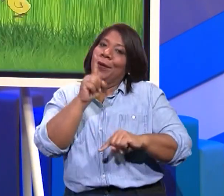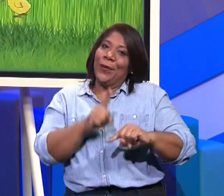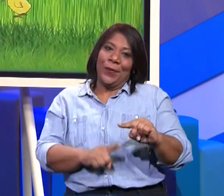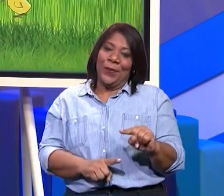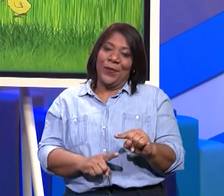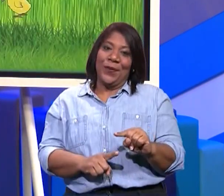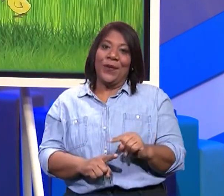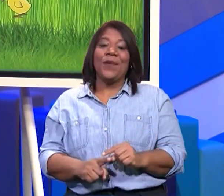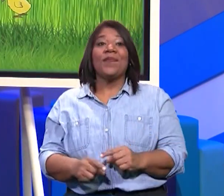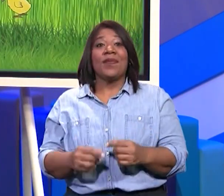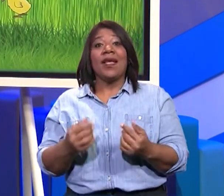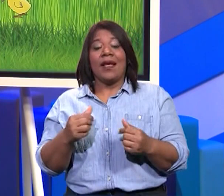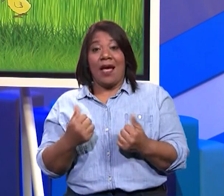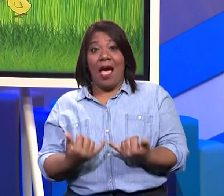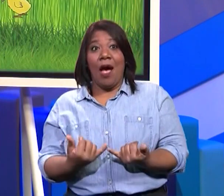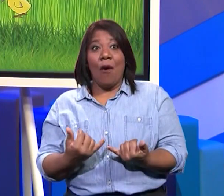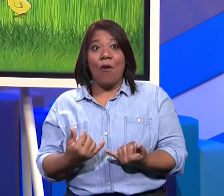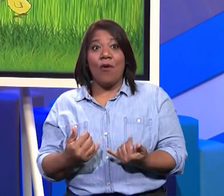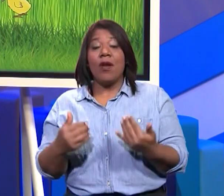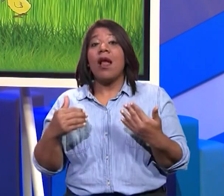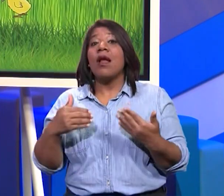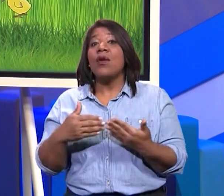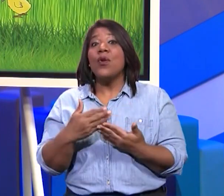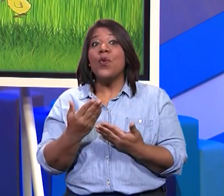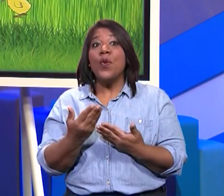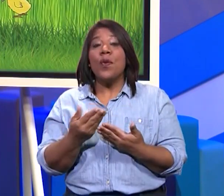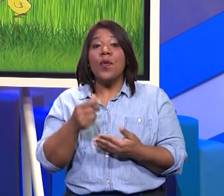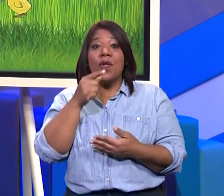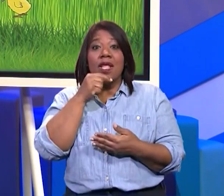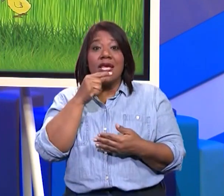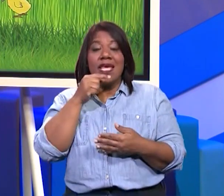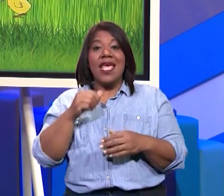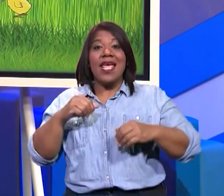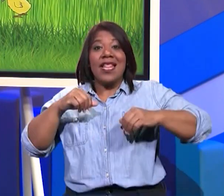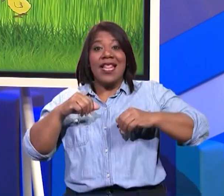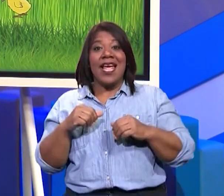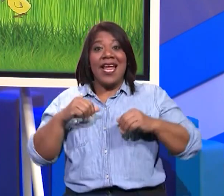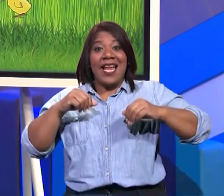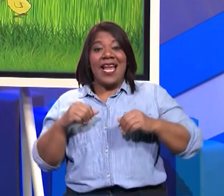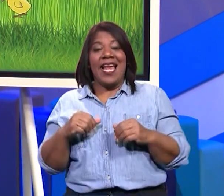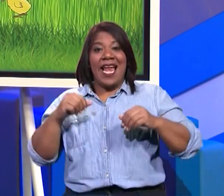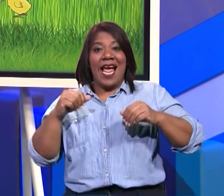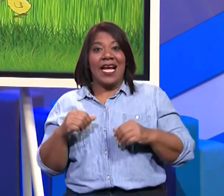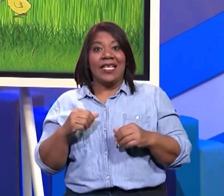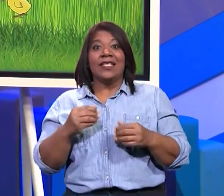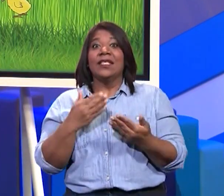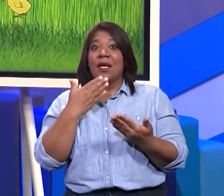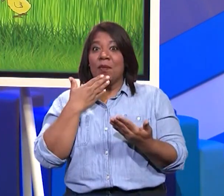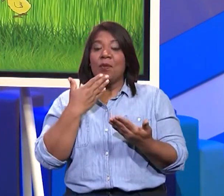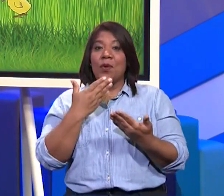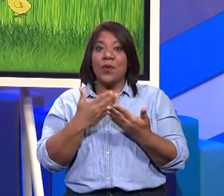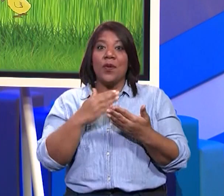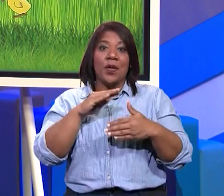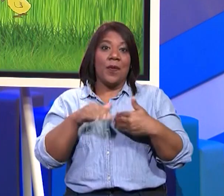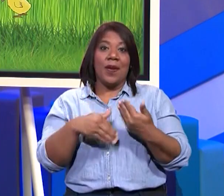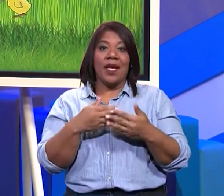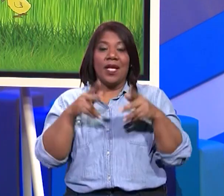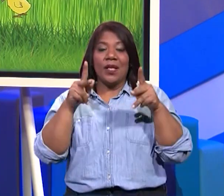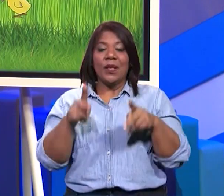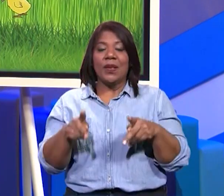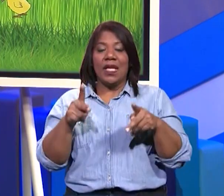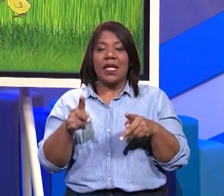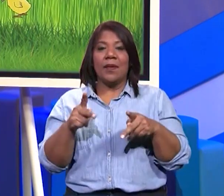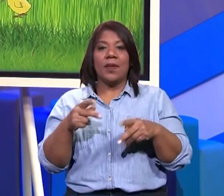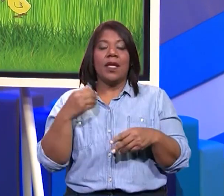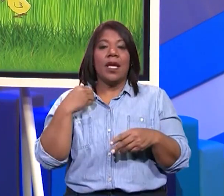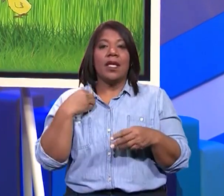bien. Avanzamos entonces ahora al ciclo de vida de la gallina, un animal beneficioso. Y tenemos entonces una serie